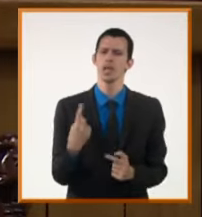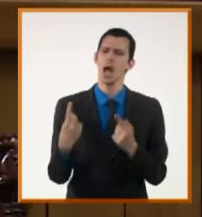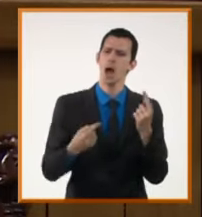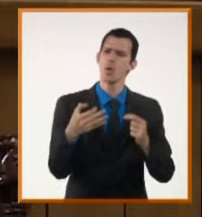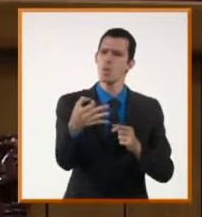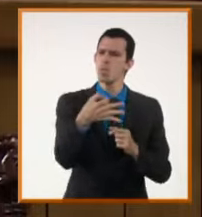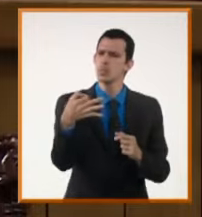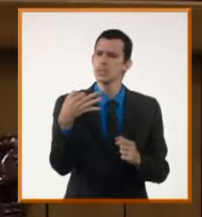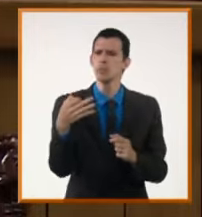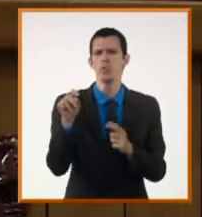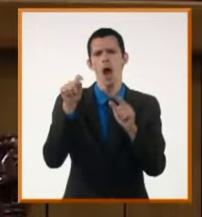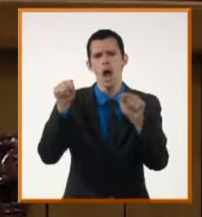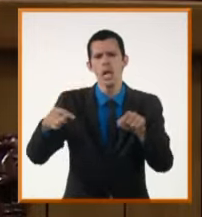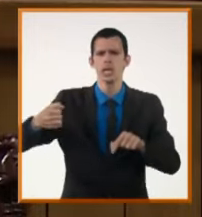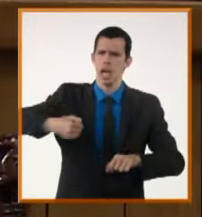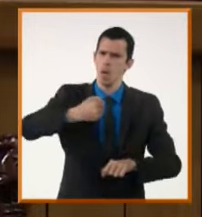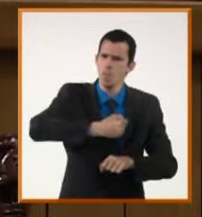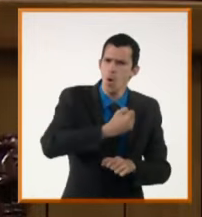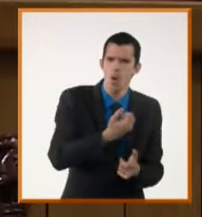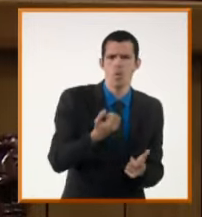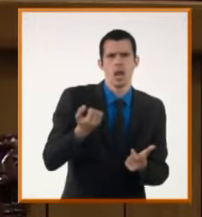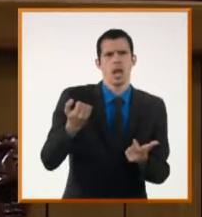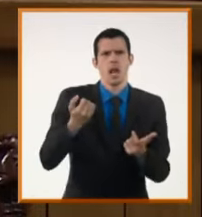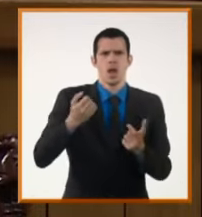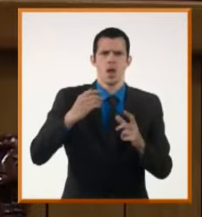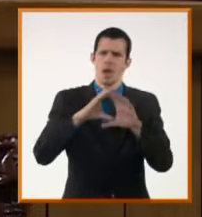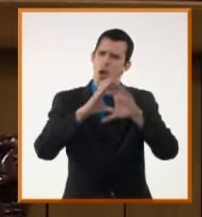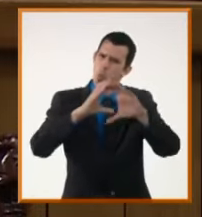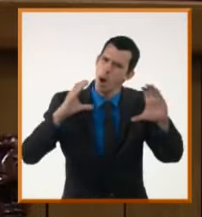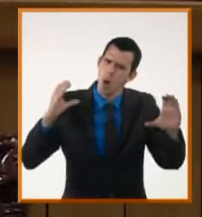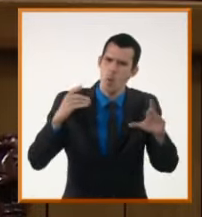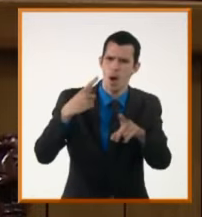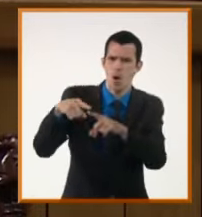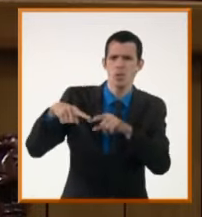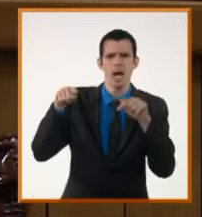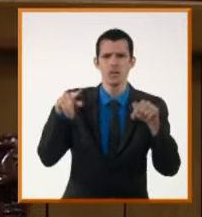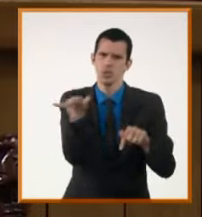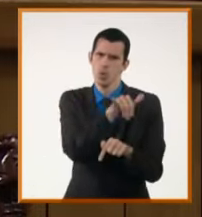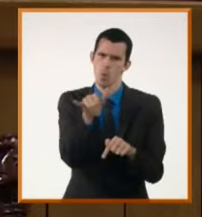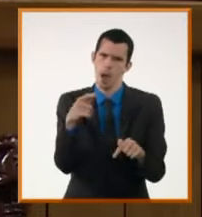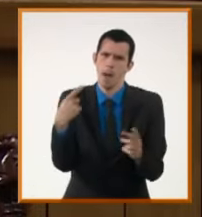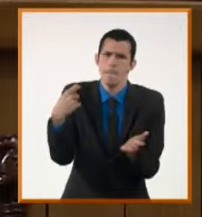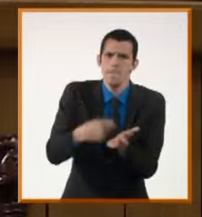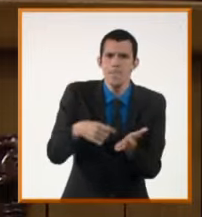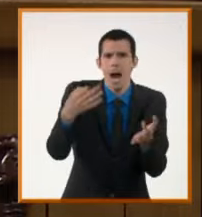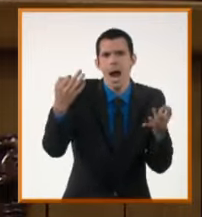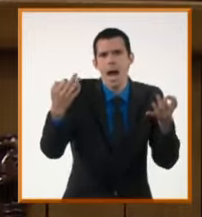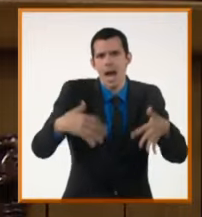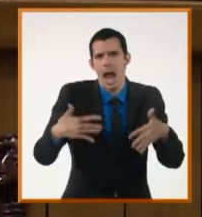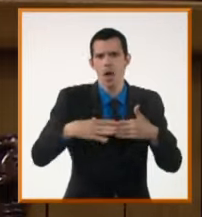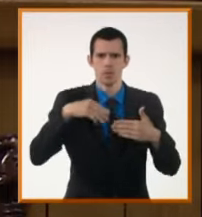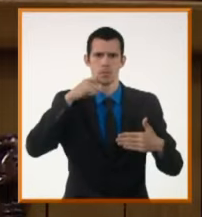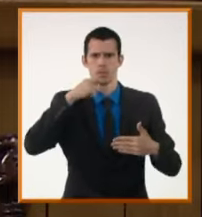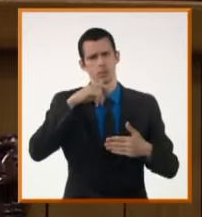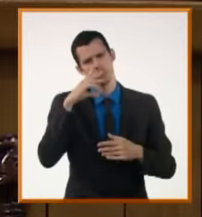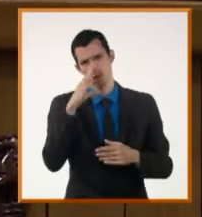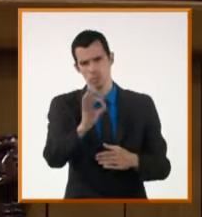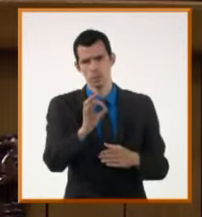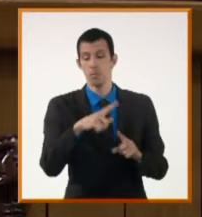camiones y ómnibus en la transportación privada, que a ellos no le aplicaremos esa tarifa. pero con la garantía de que no suban los